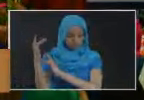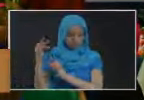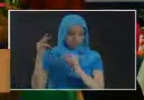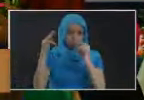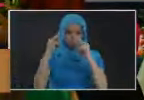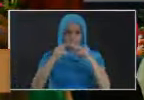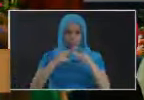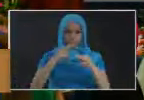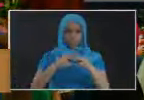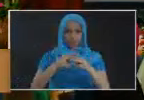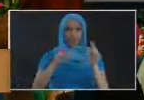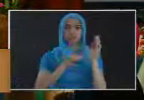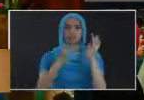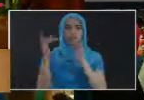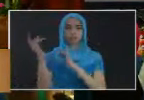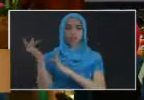En el nombre de Jesús.